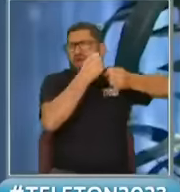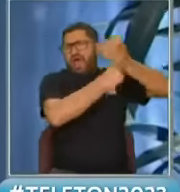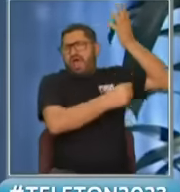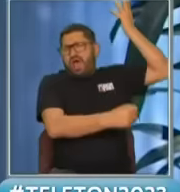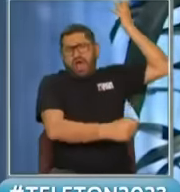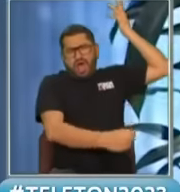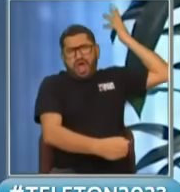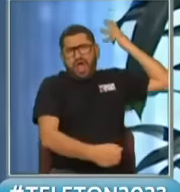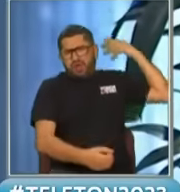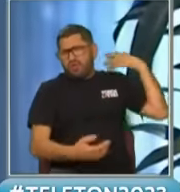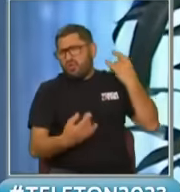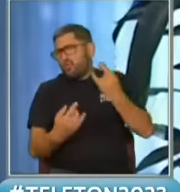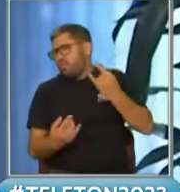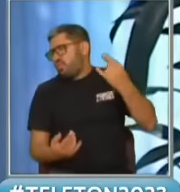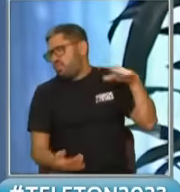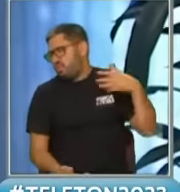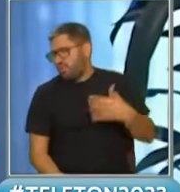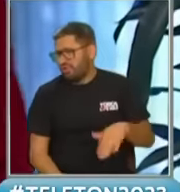¡Ey! Estoy estudiando todavía.